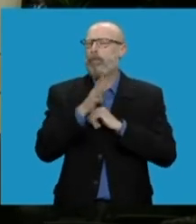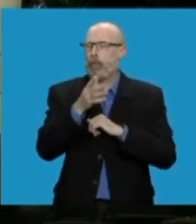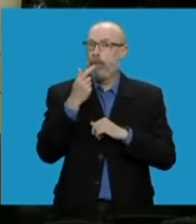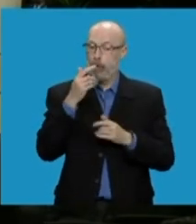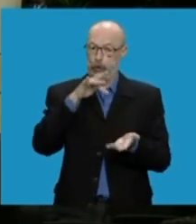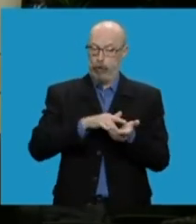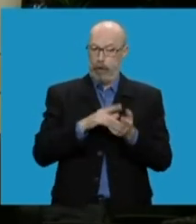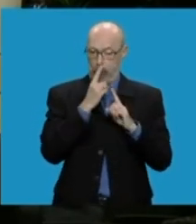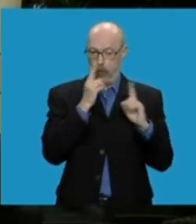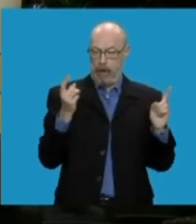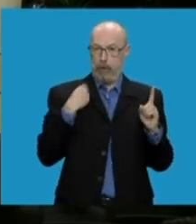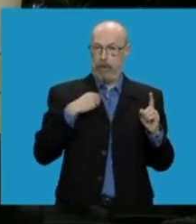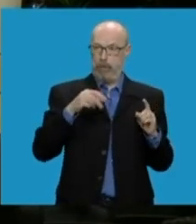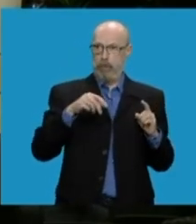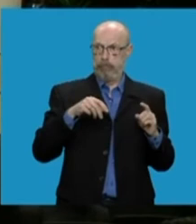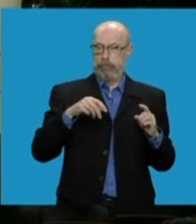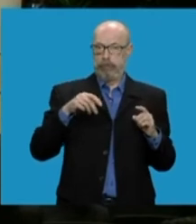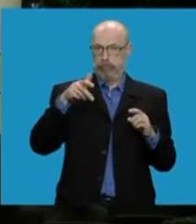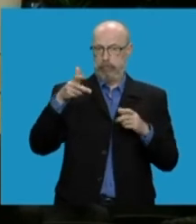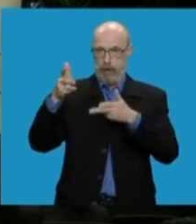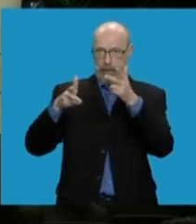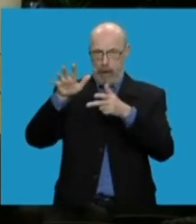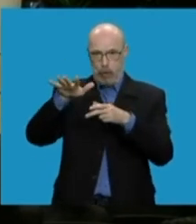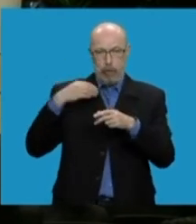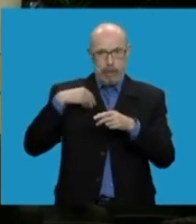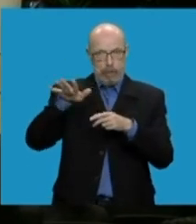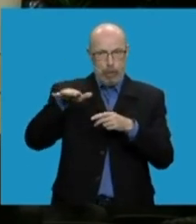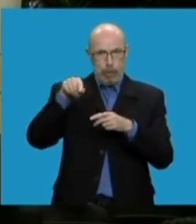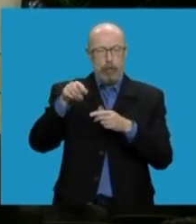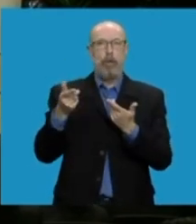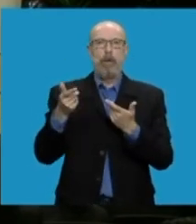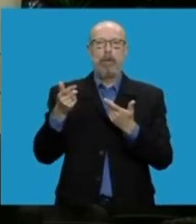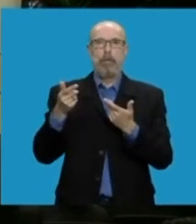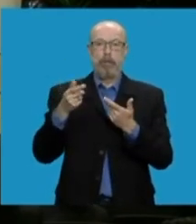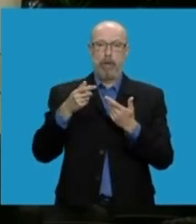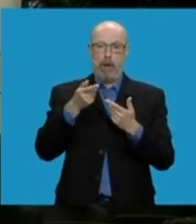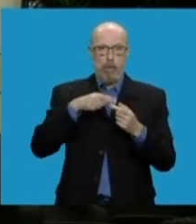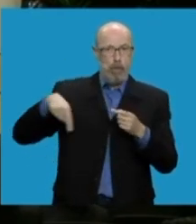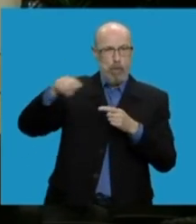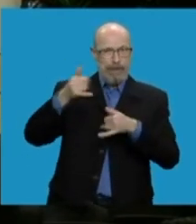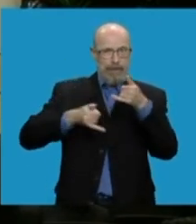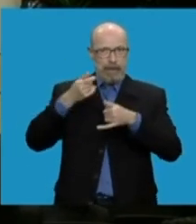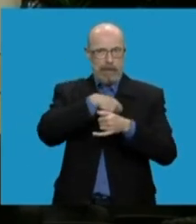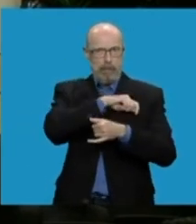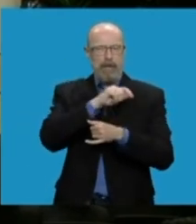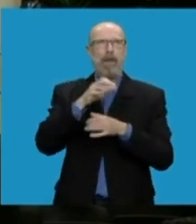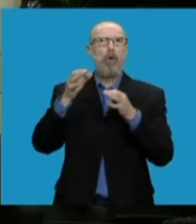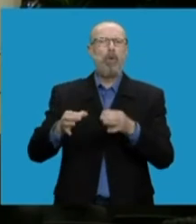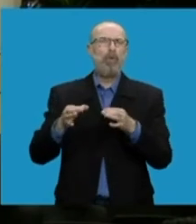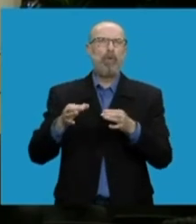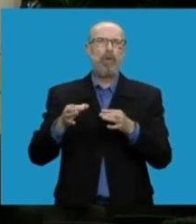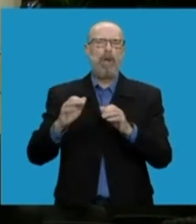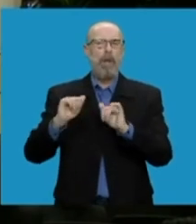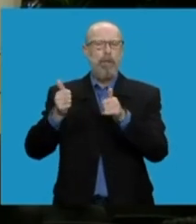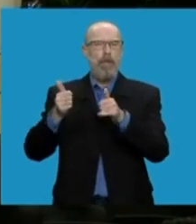el Pueblo Vasco, que era el que organizaba la Vuelta Ciclista a España, pues me parece que fueron 2 meses antes de empezar